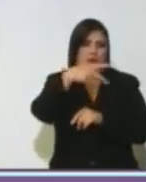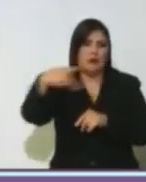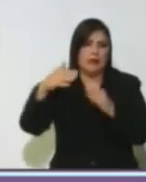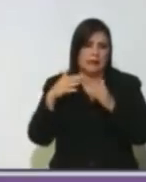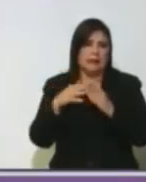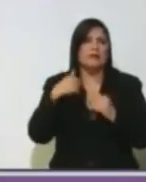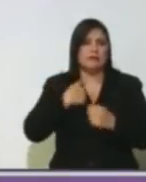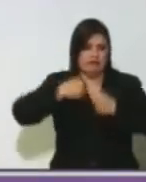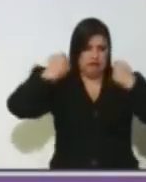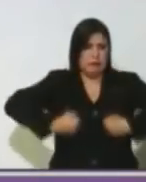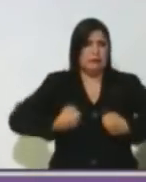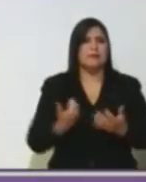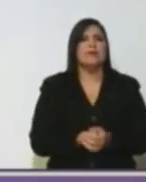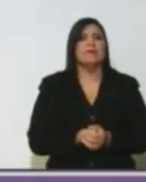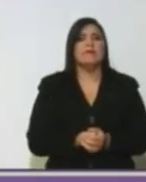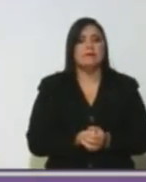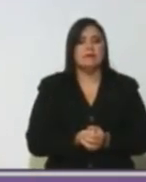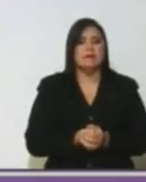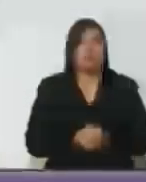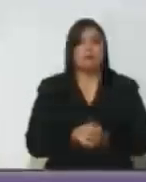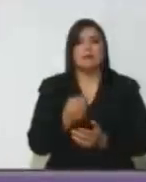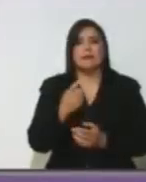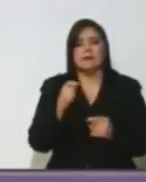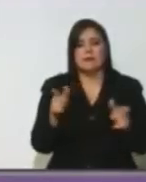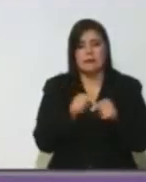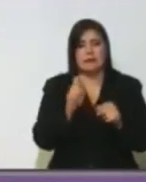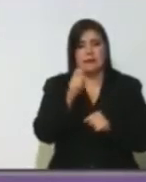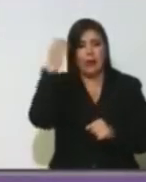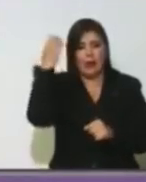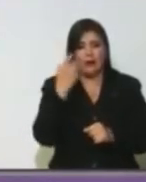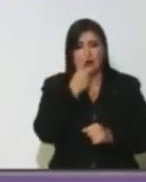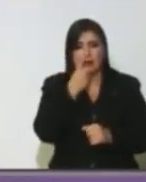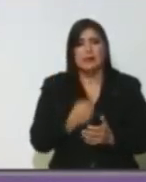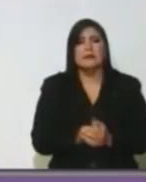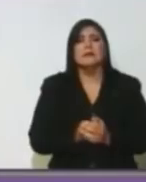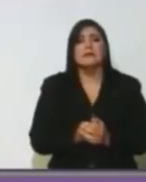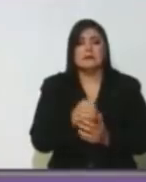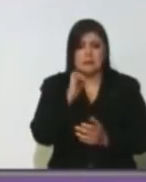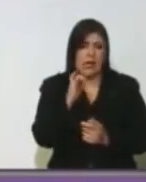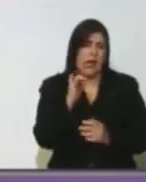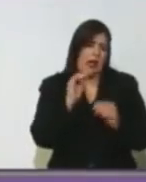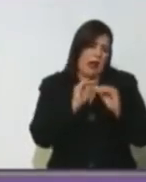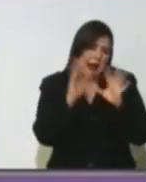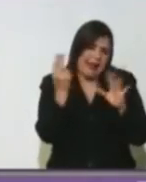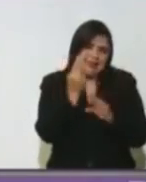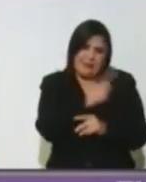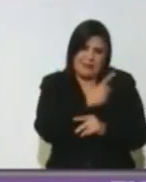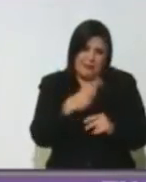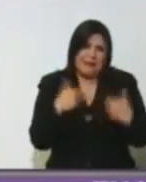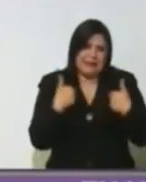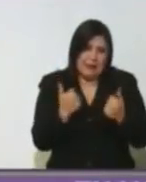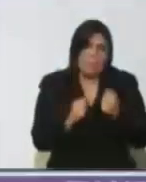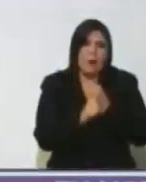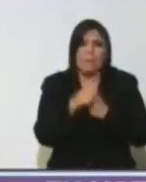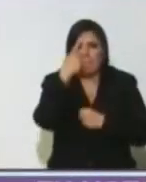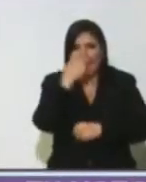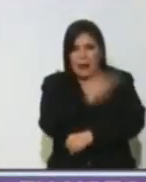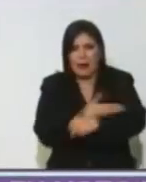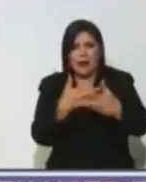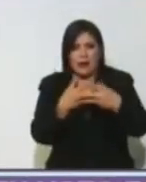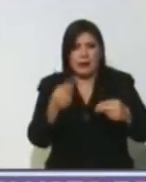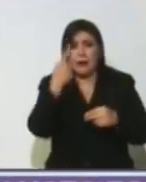gracias purificación cerramos adelante claro que hay que entender el problema para resolverlo y no se trata sobre